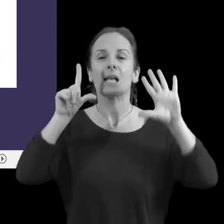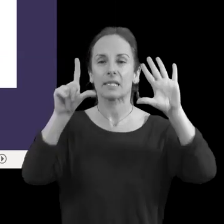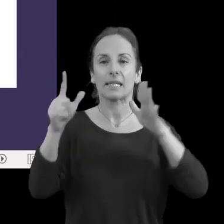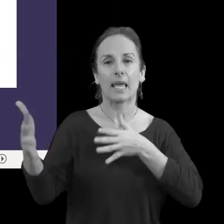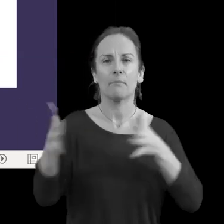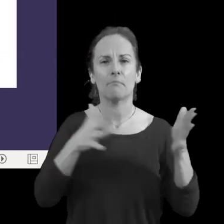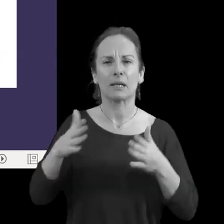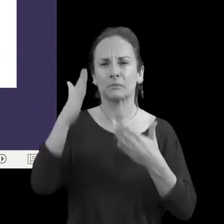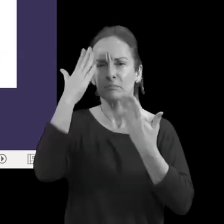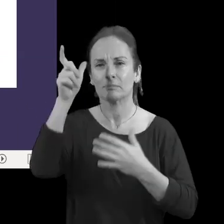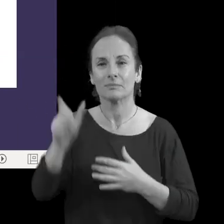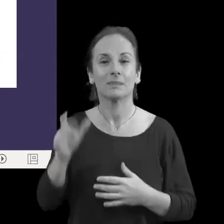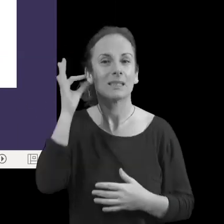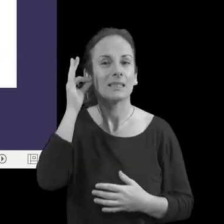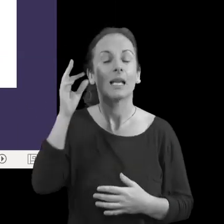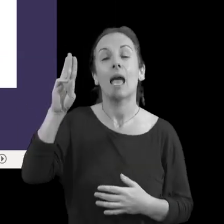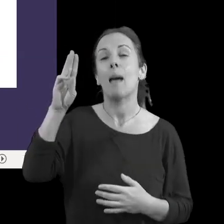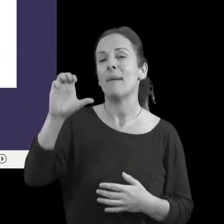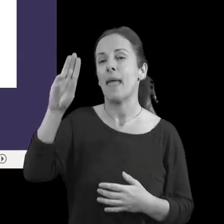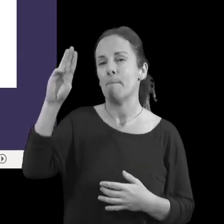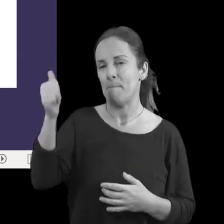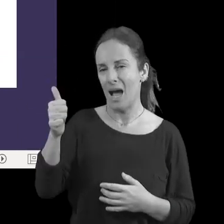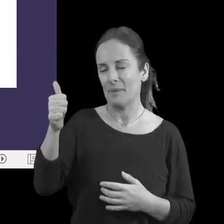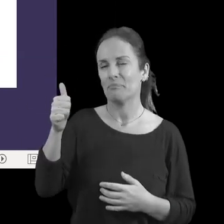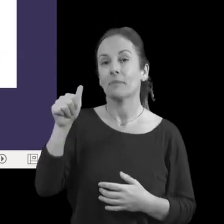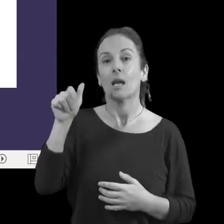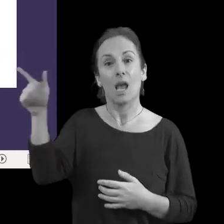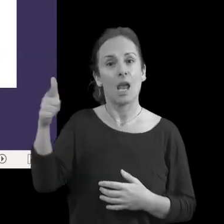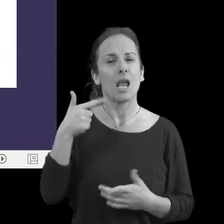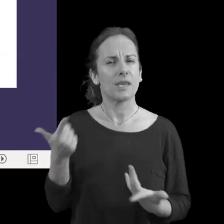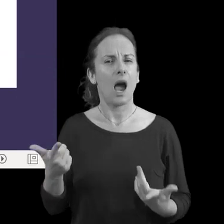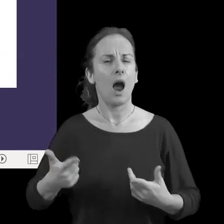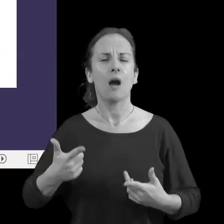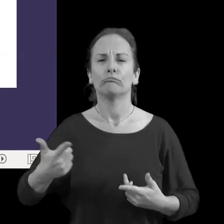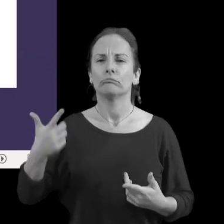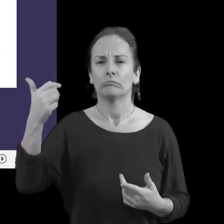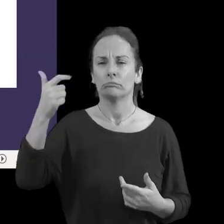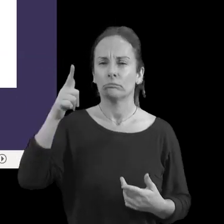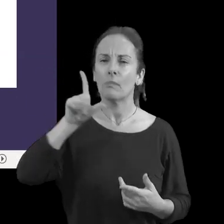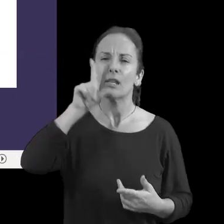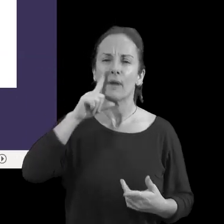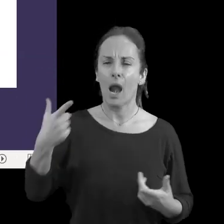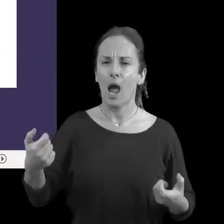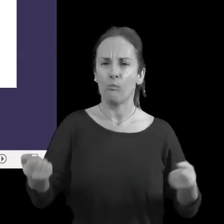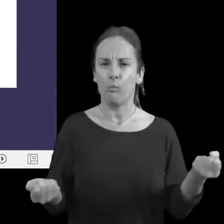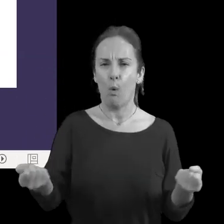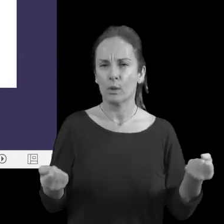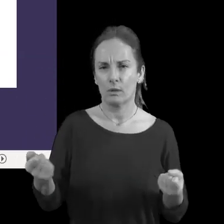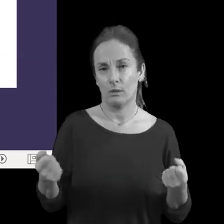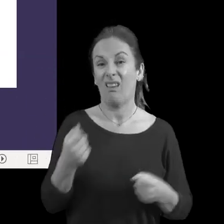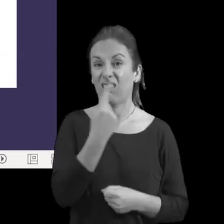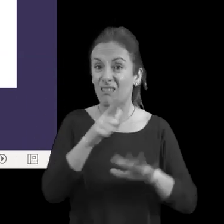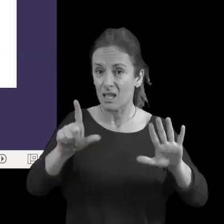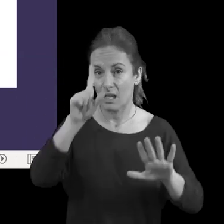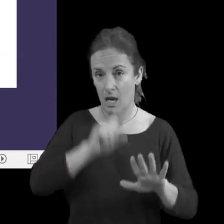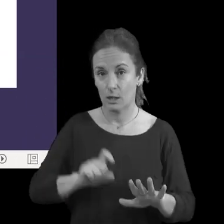memoria de Natalia, la que llamaban la Pepa Gaitán, ¿no? Una boyera butch, masculina, de 27 años, que fue asesinada por el